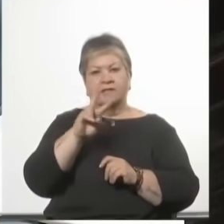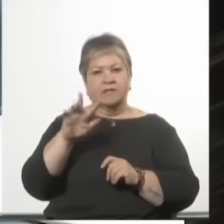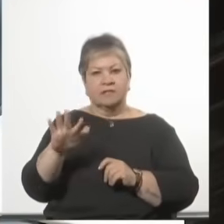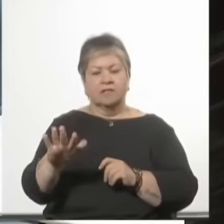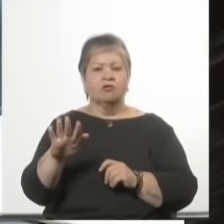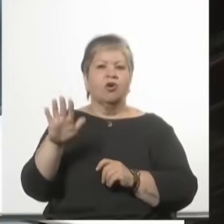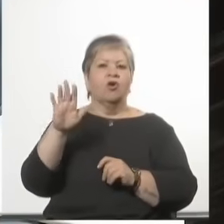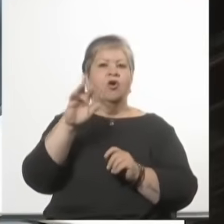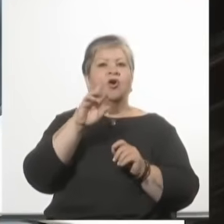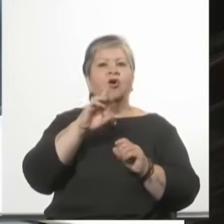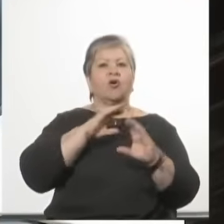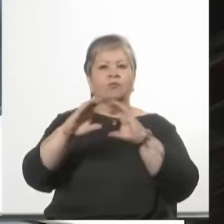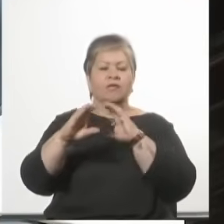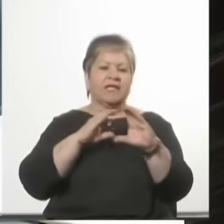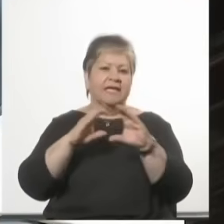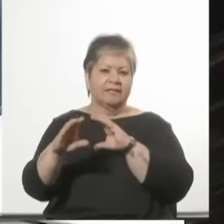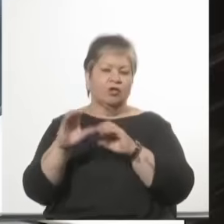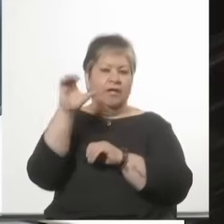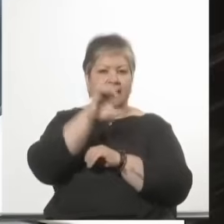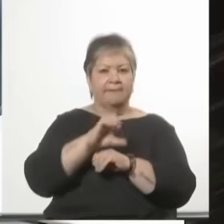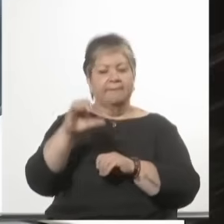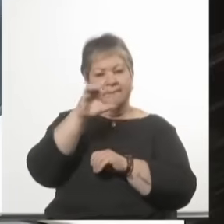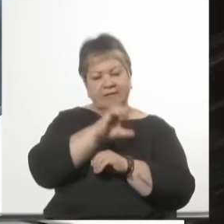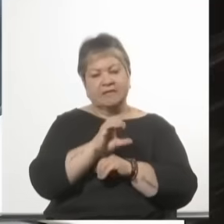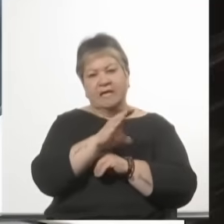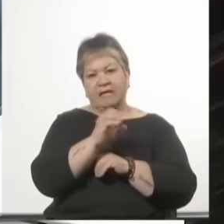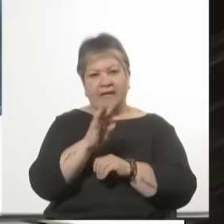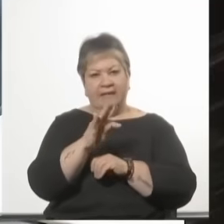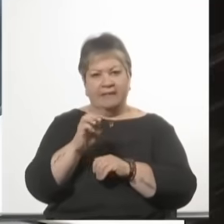comunicación del representante de Caterpillar en España,